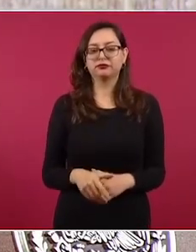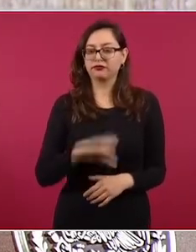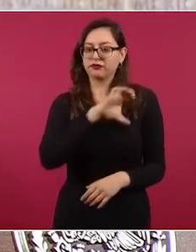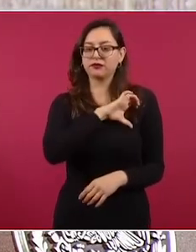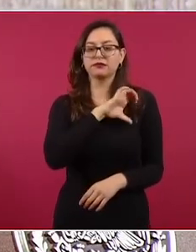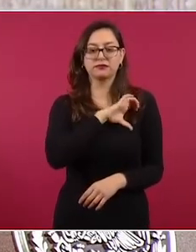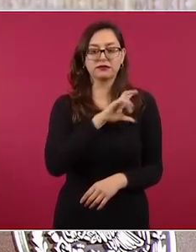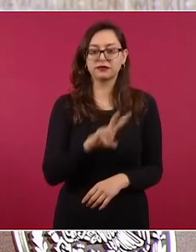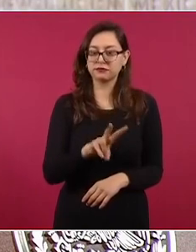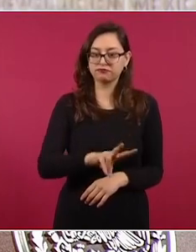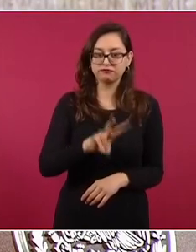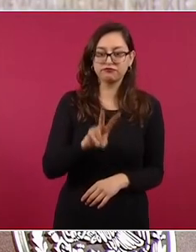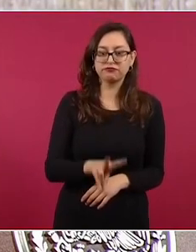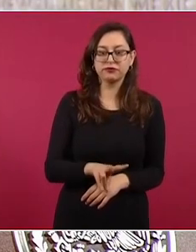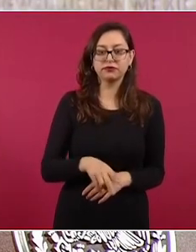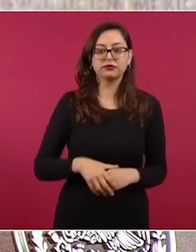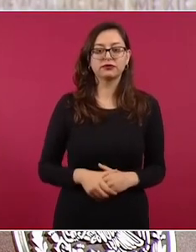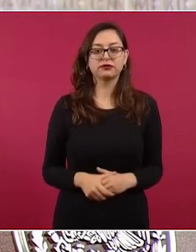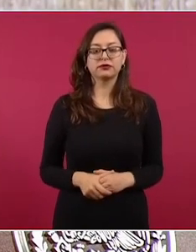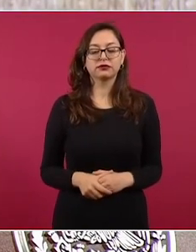estimo mucho,